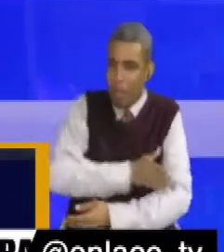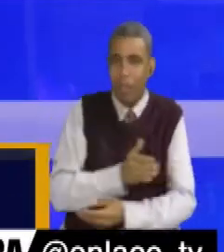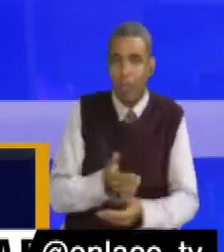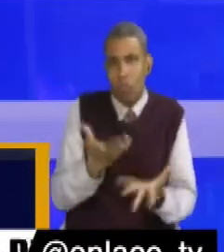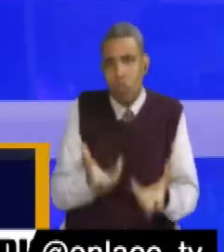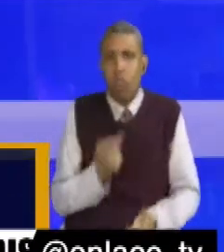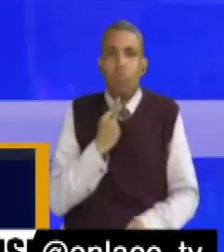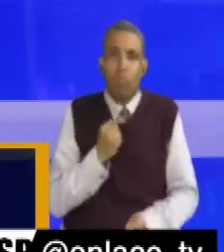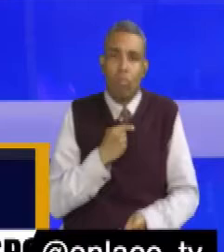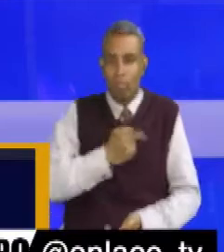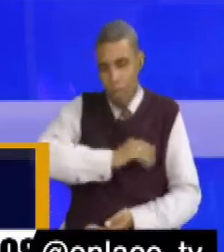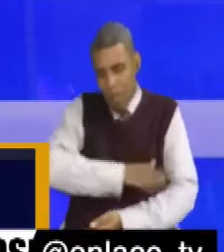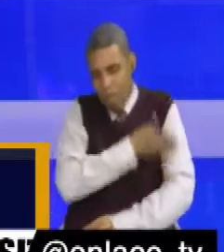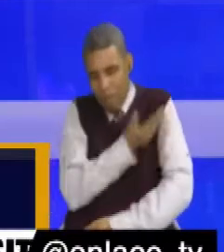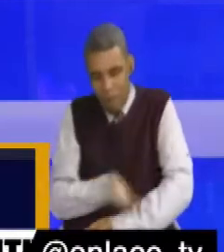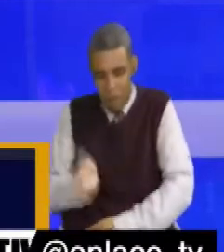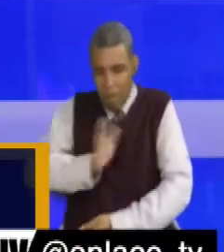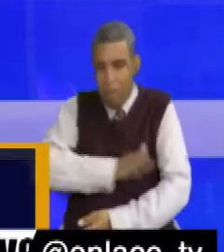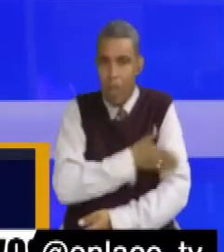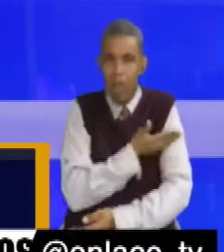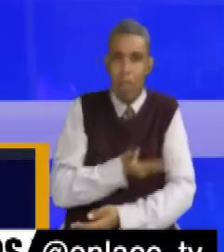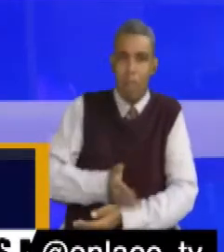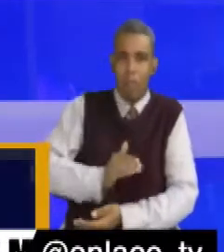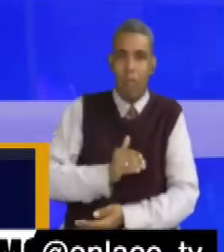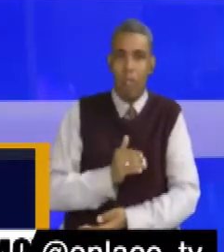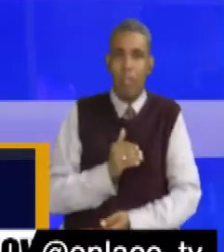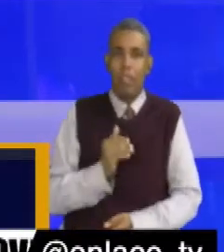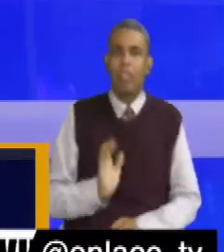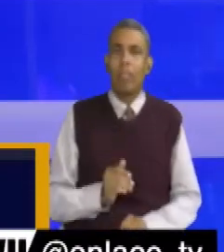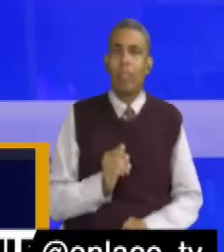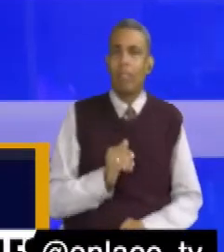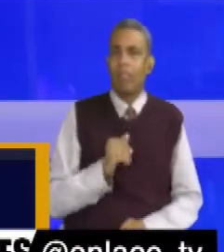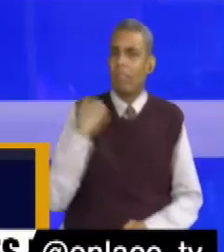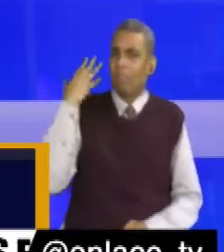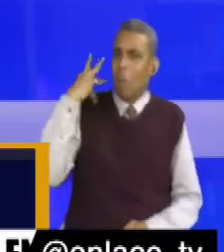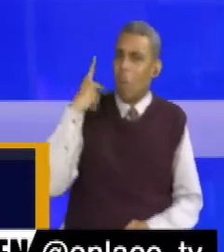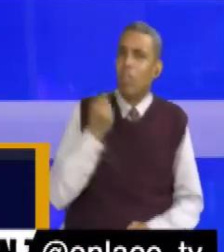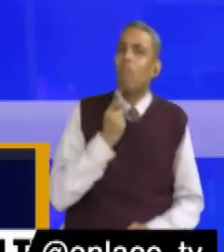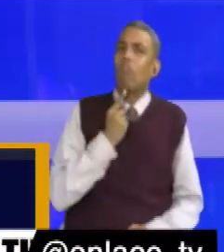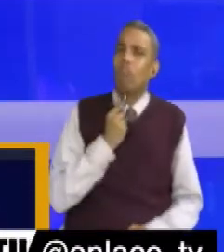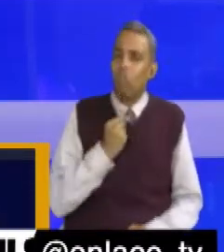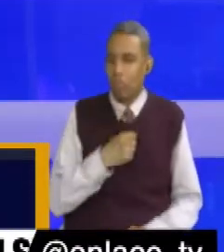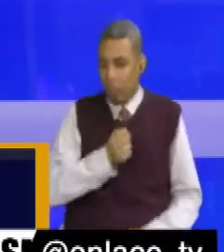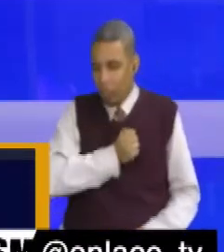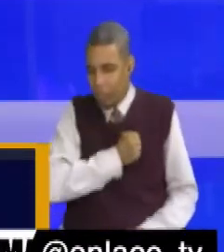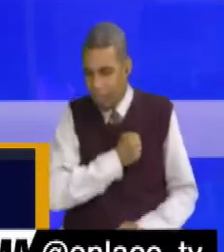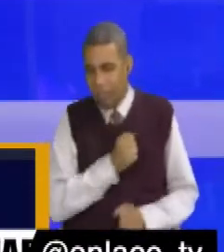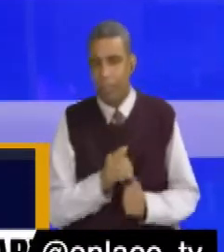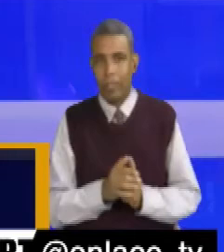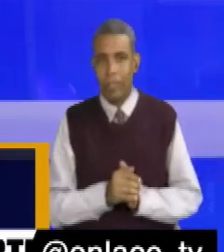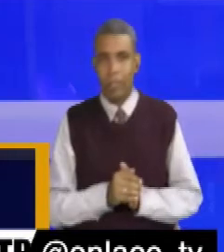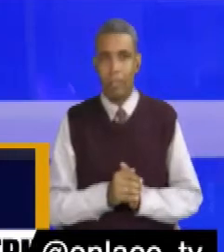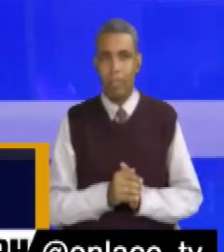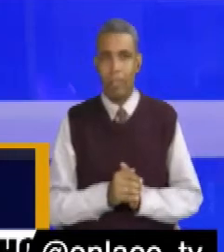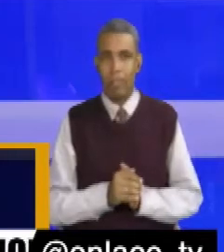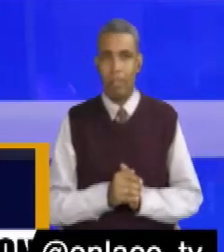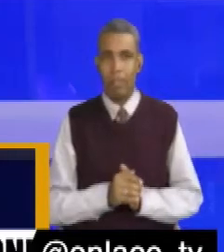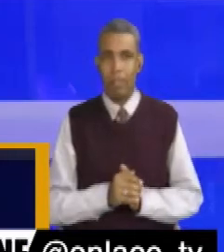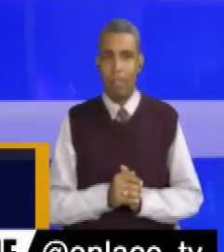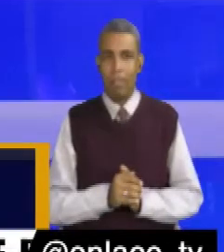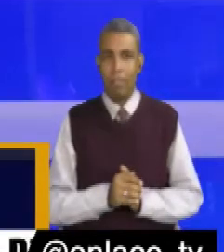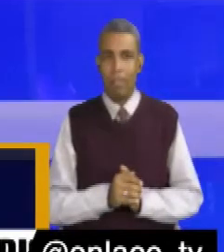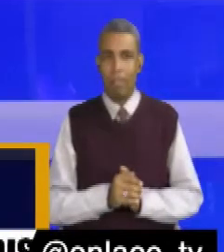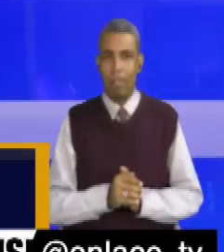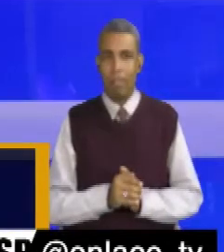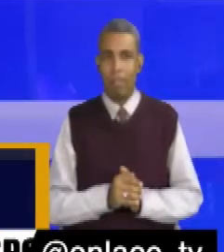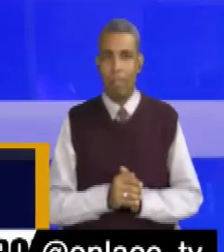música. A diario vamos a trabajar en esto, en este proceso. Queremos catapultar nuestra carrera a lo máximo y queremos